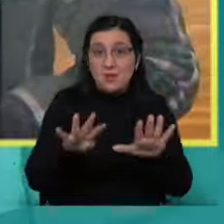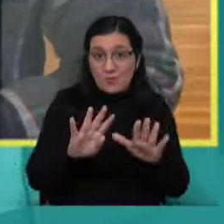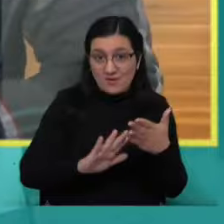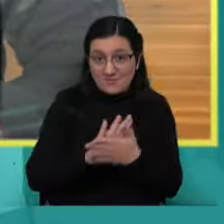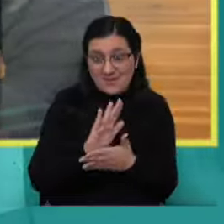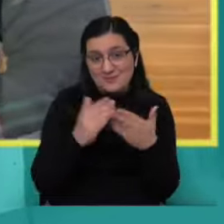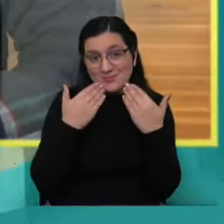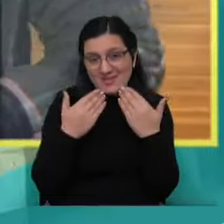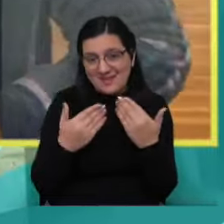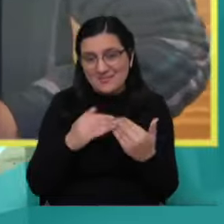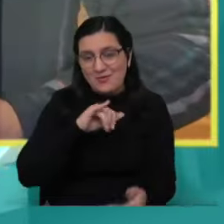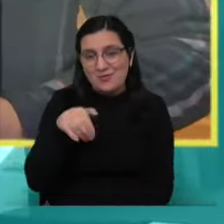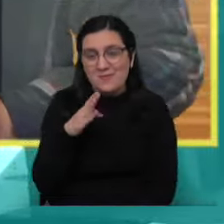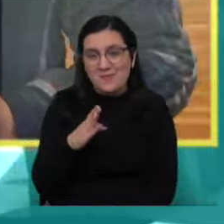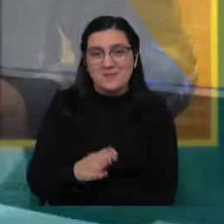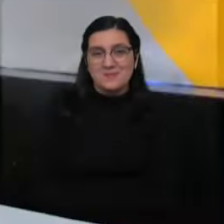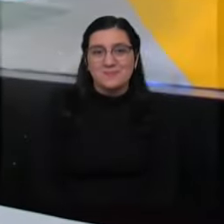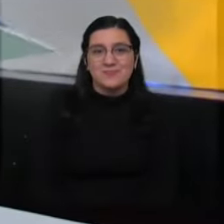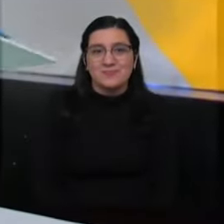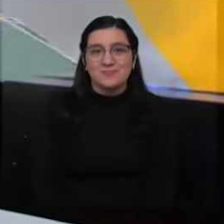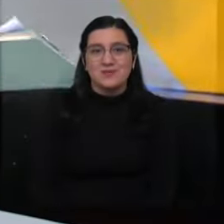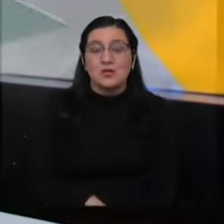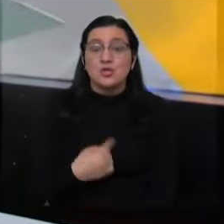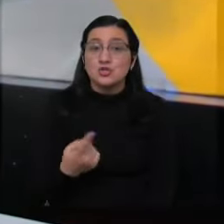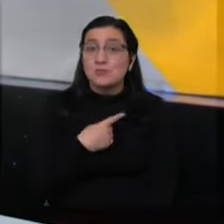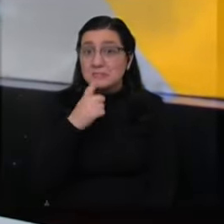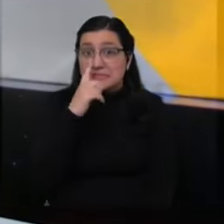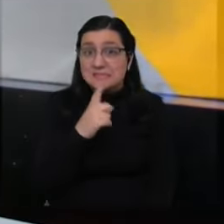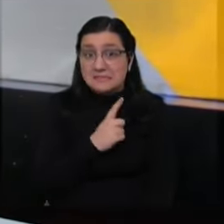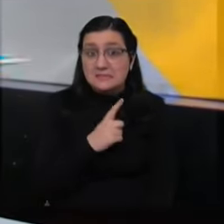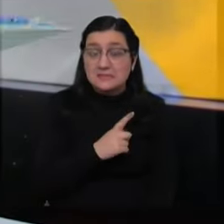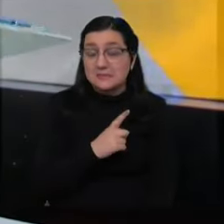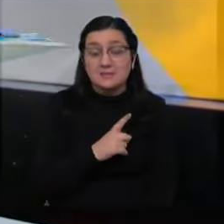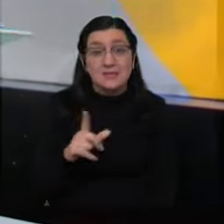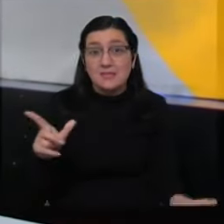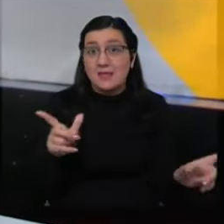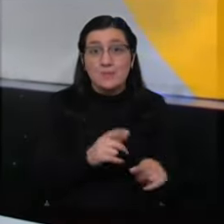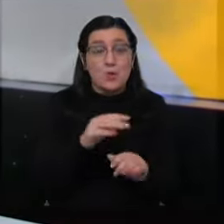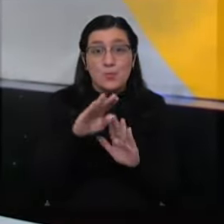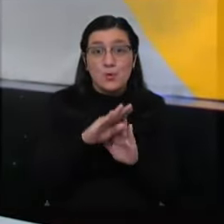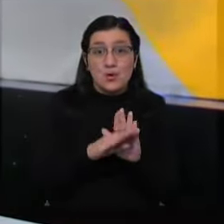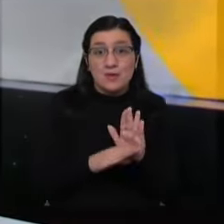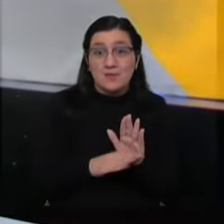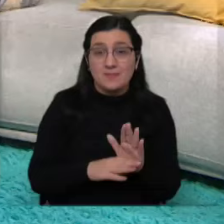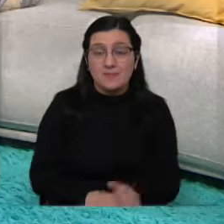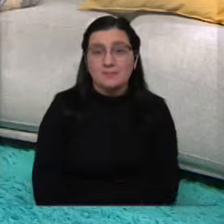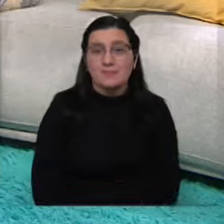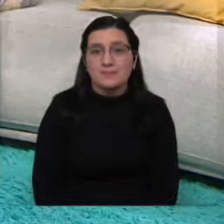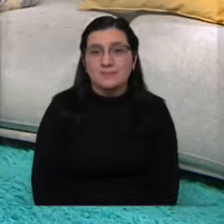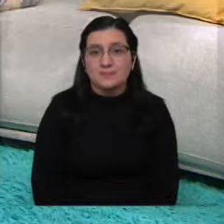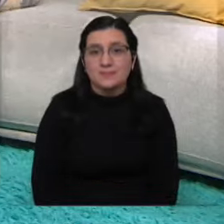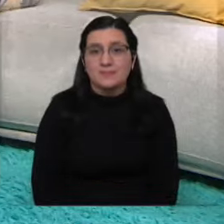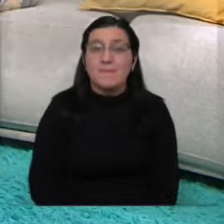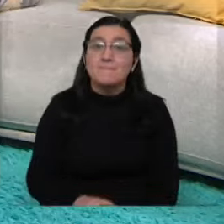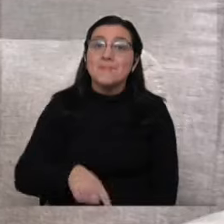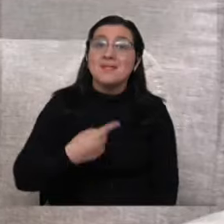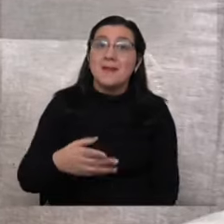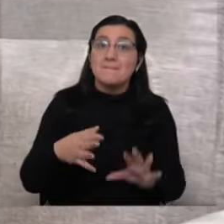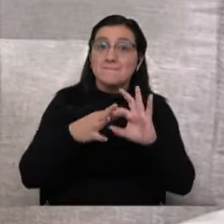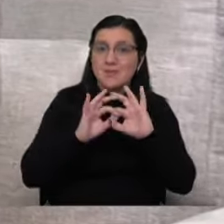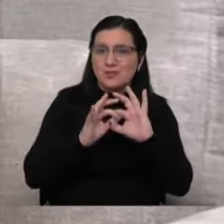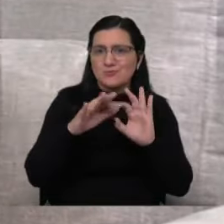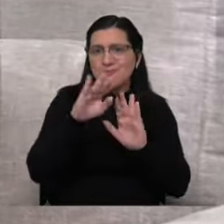Gracias JP nosotros así como volando nos tenemos que desir porque se nos fue el programa comoo agua entre los dedos pero mañana exactamente mañana miércoles